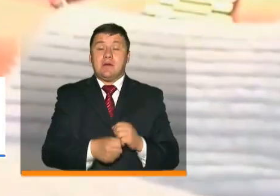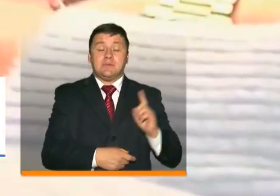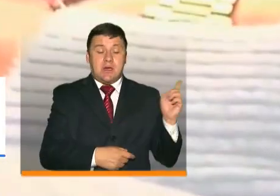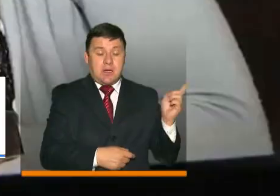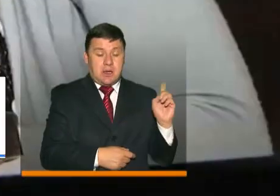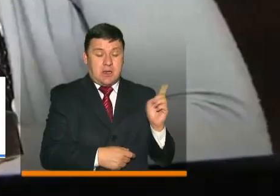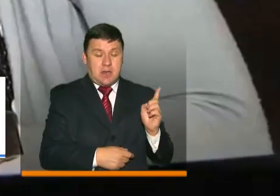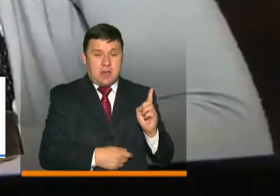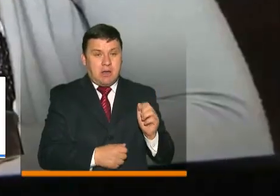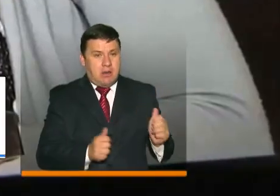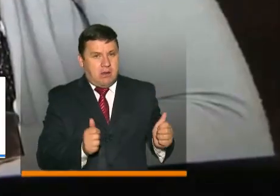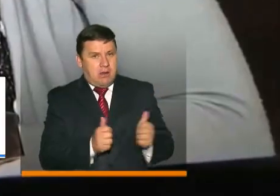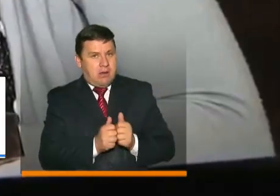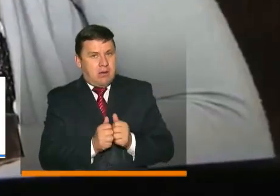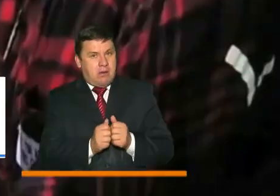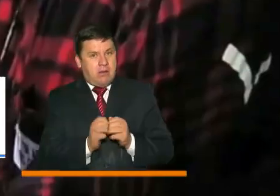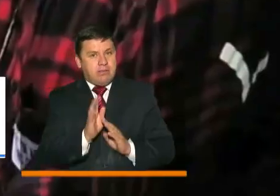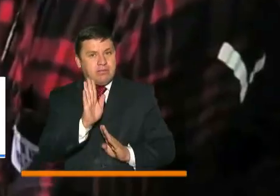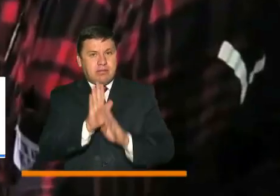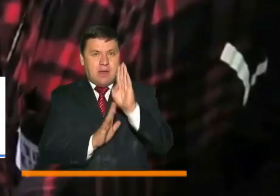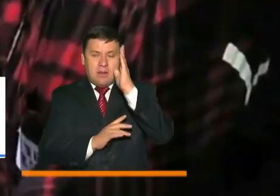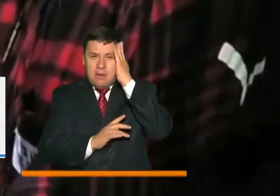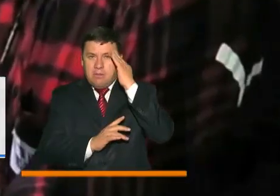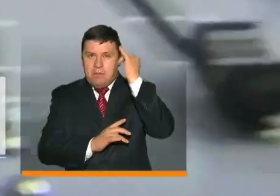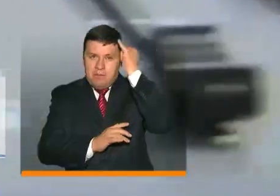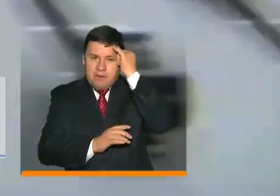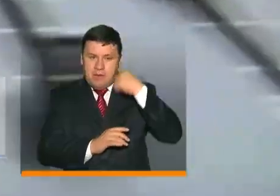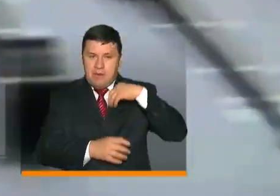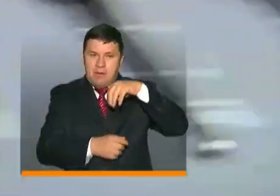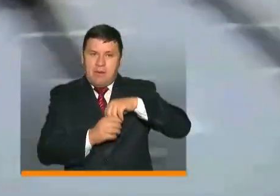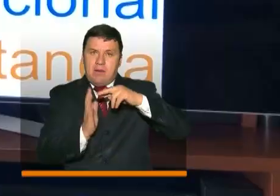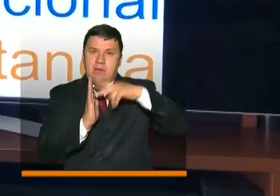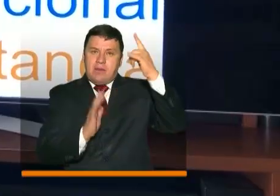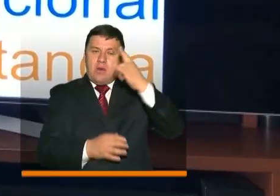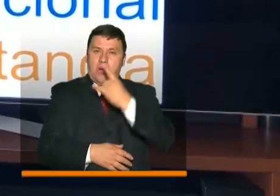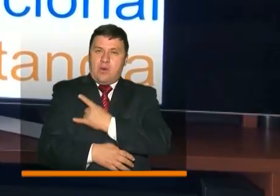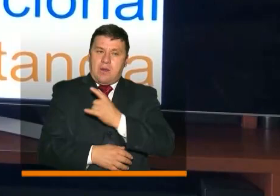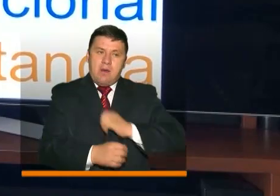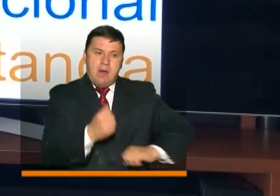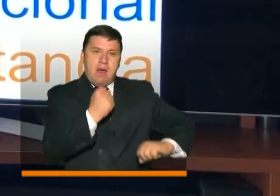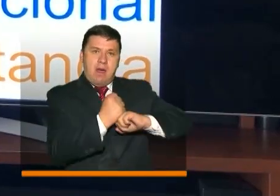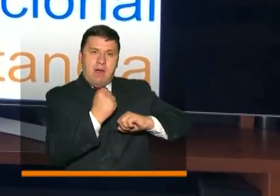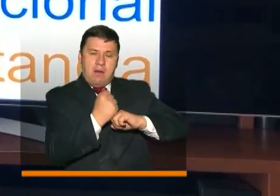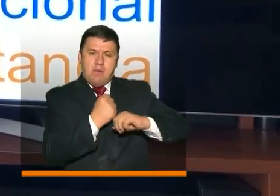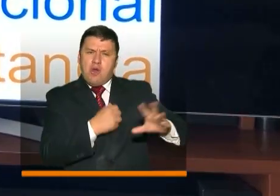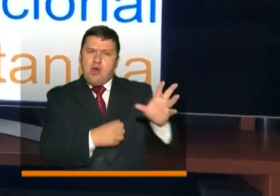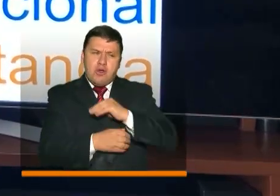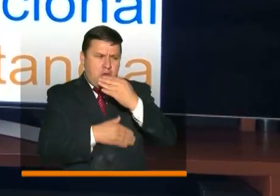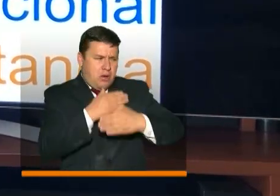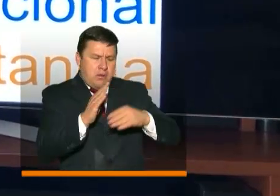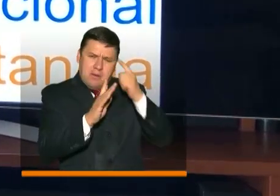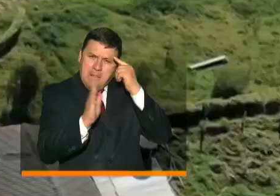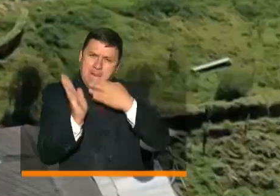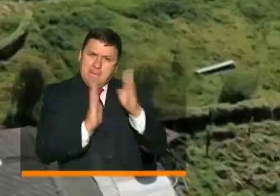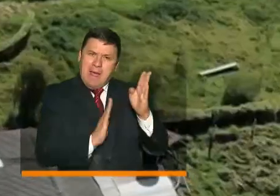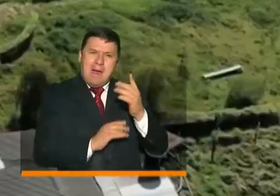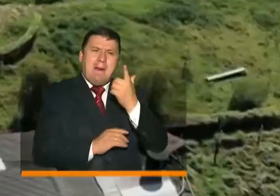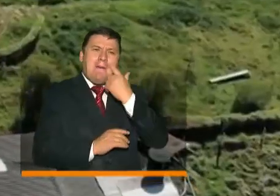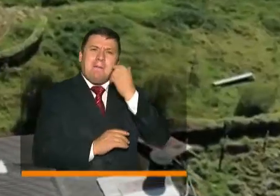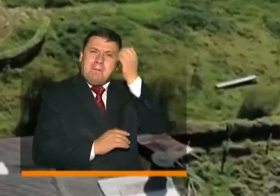acompañan para ofrecer desarrollos pedagógicos y tecnológicos de nuestra universidad, apoyando también el programa Plan